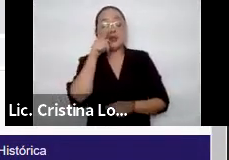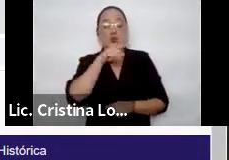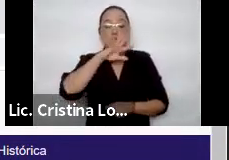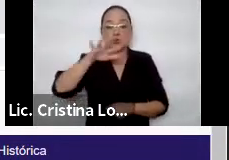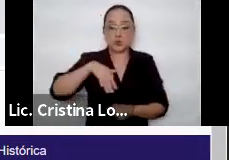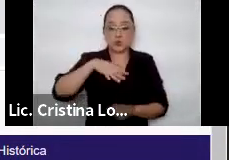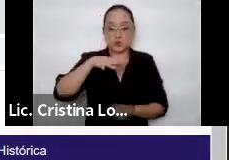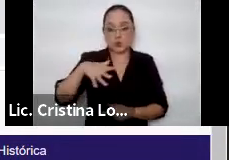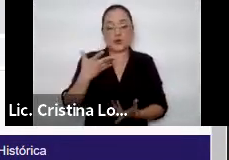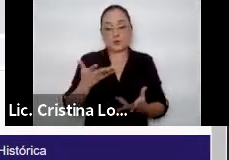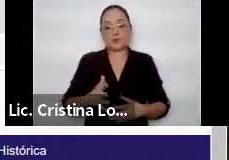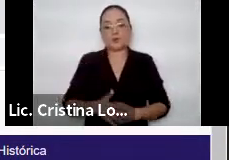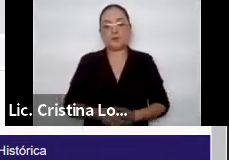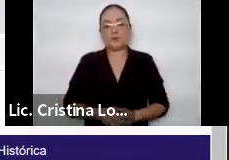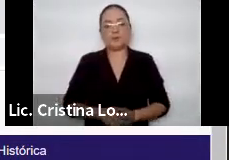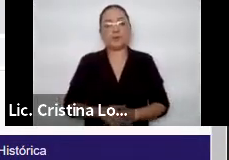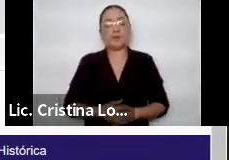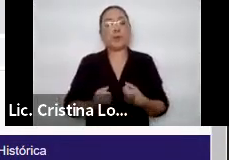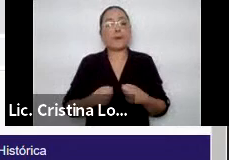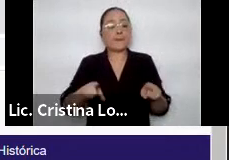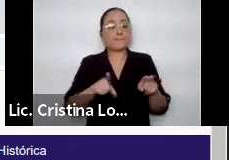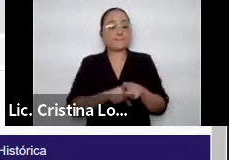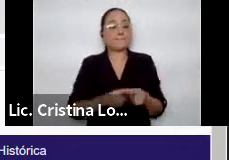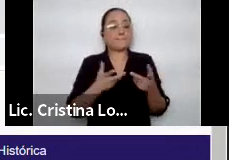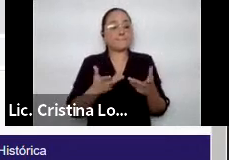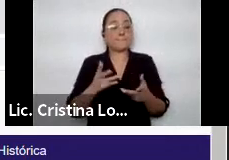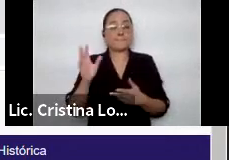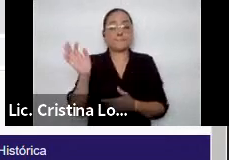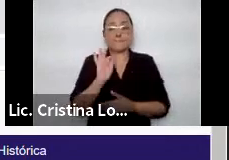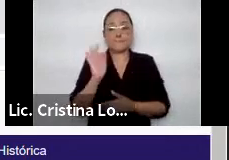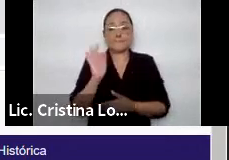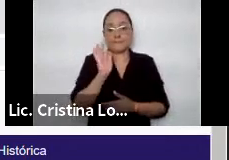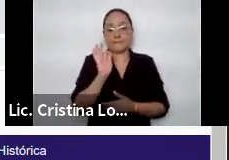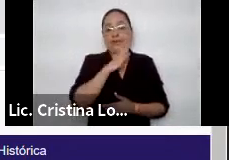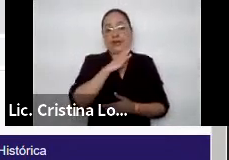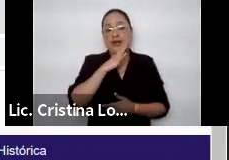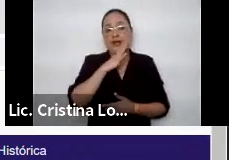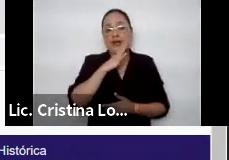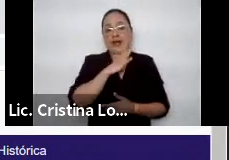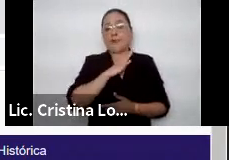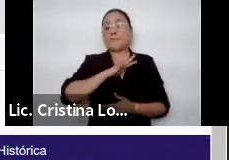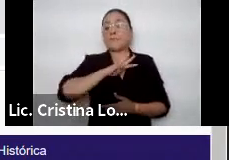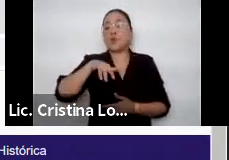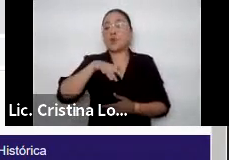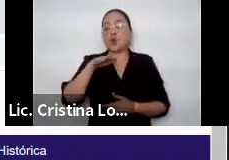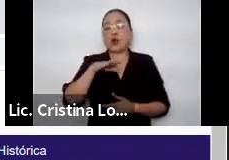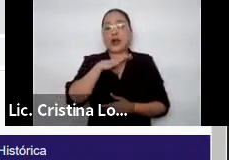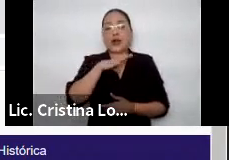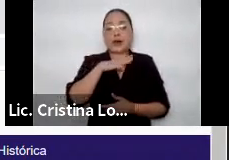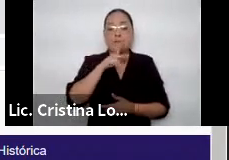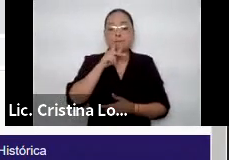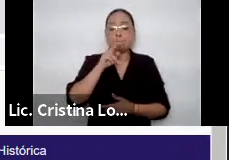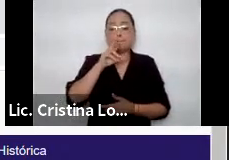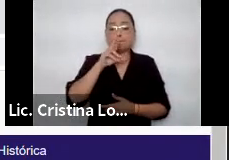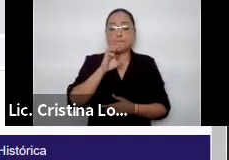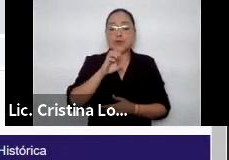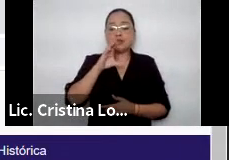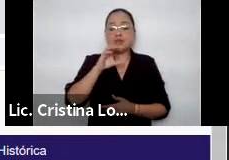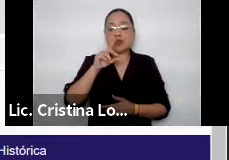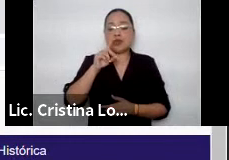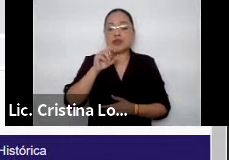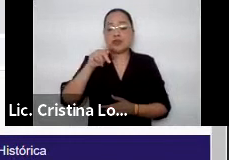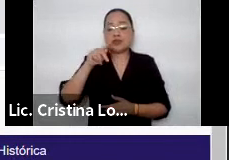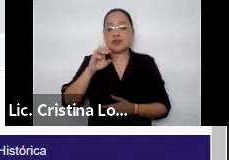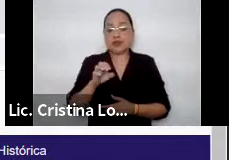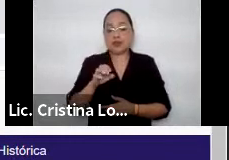nosotros localizar. Lo mismo podemos hacer nuestras búsquedas en precedentes, precisamente